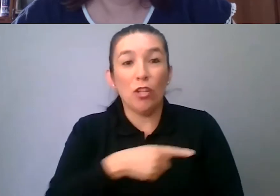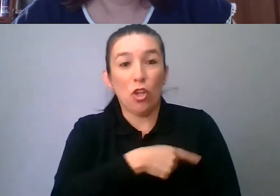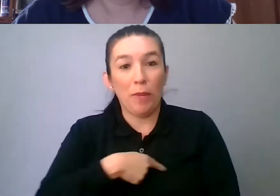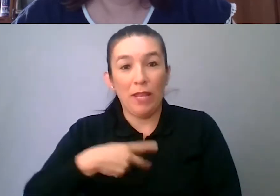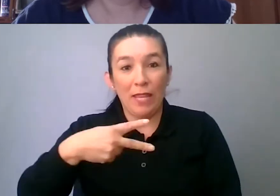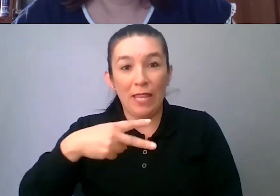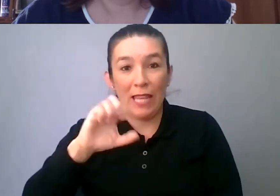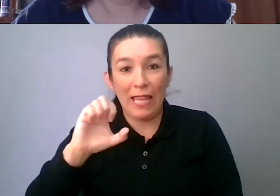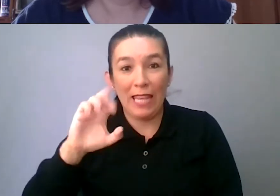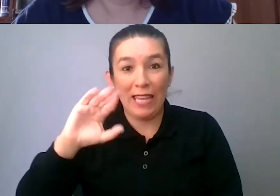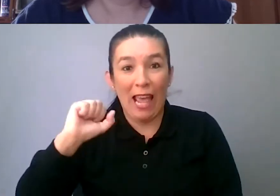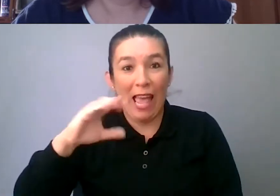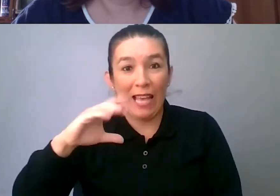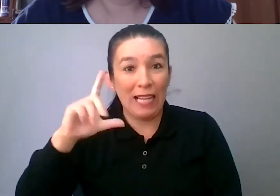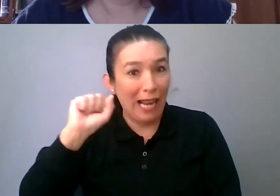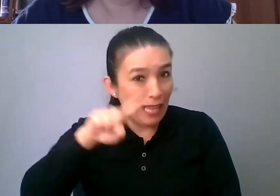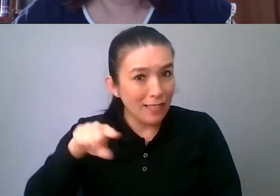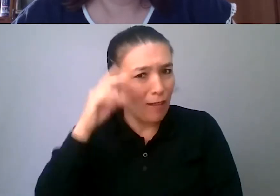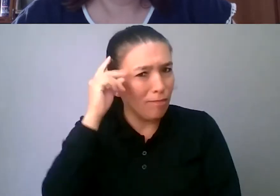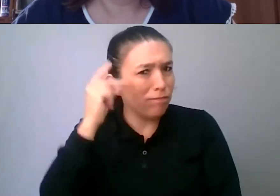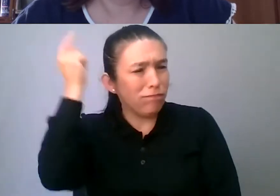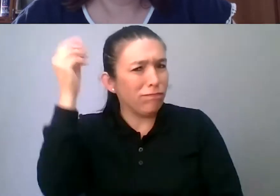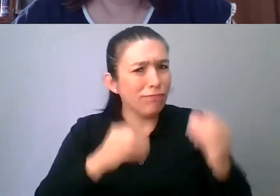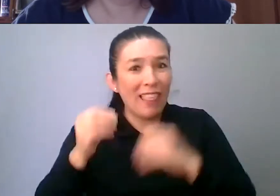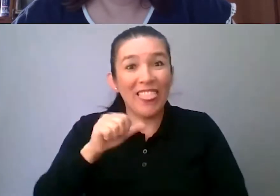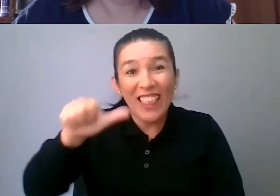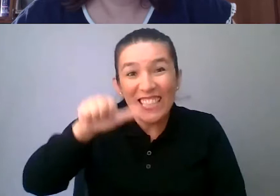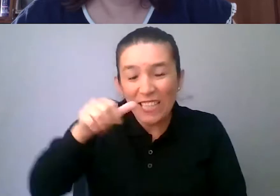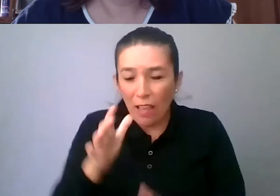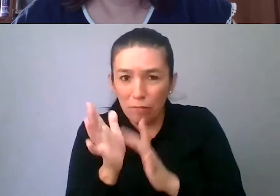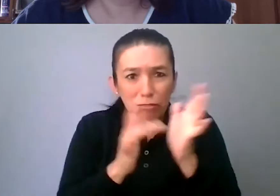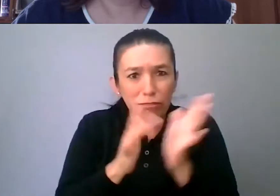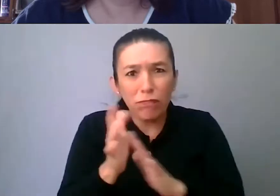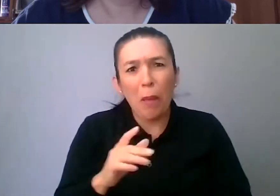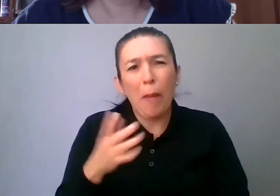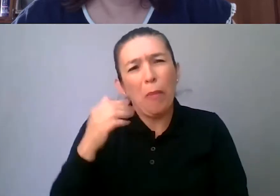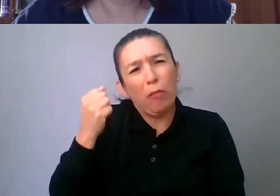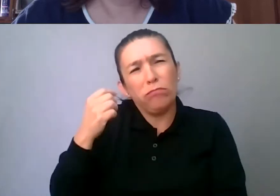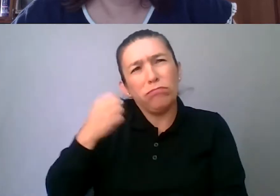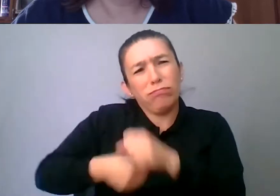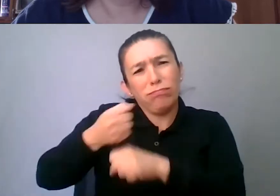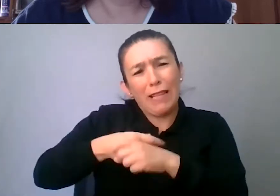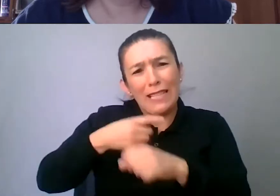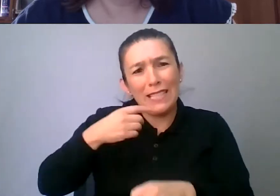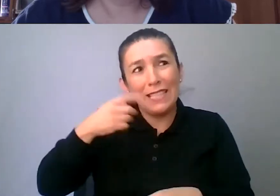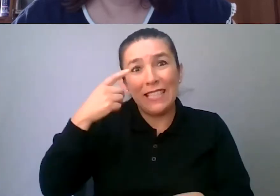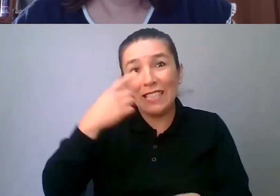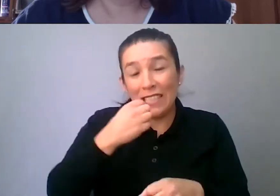inventó 16 figuras en el siglo I después de Cristo. Y esas